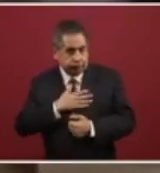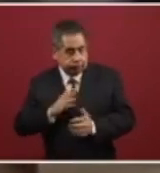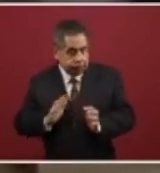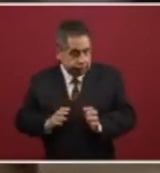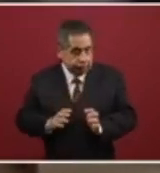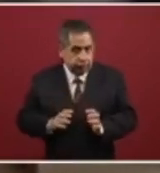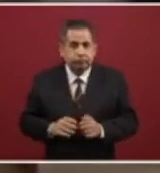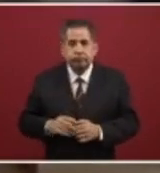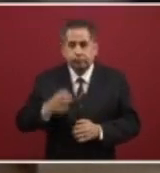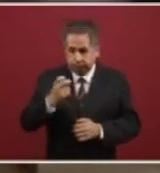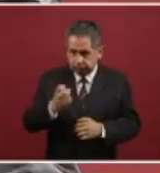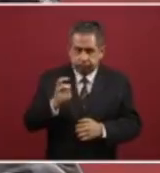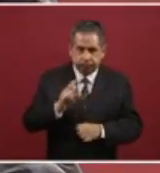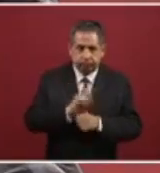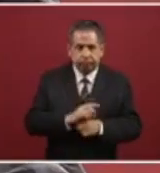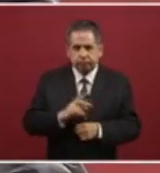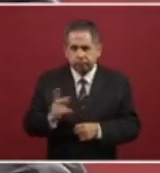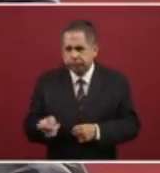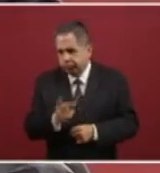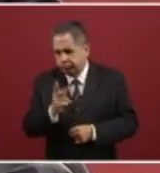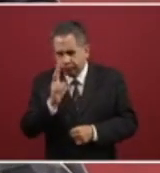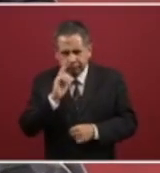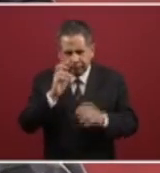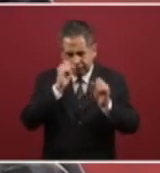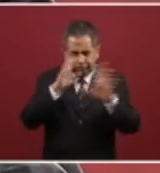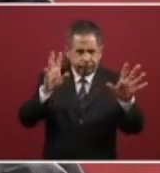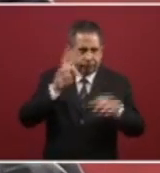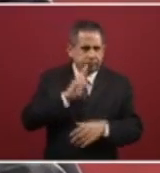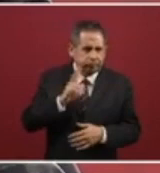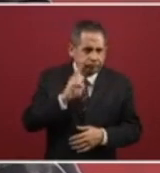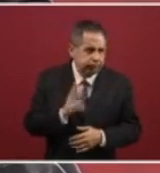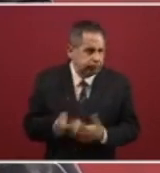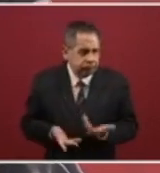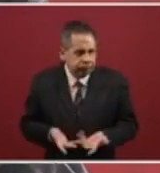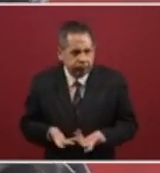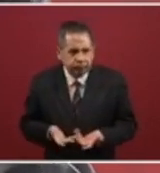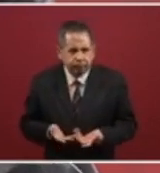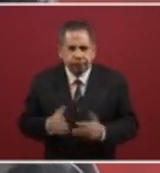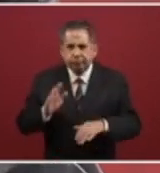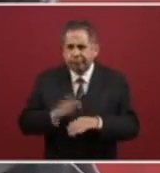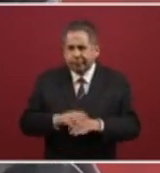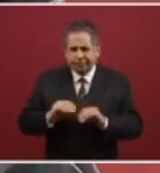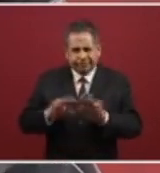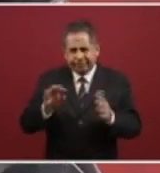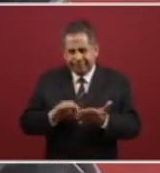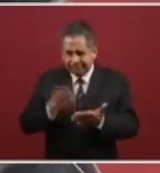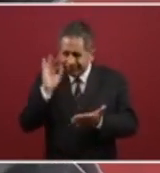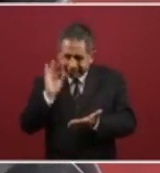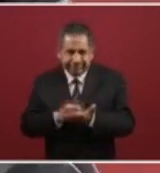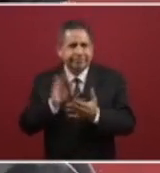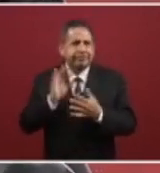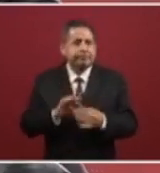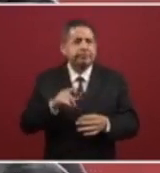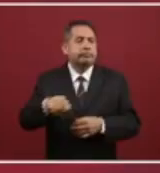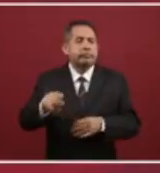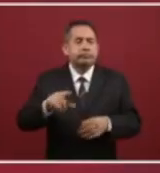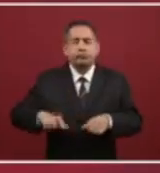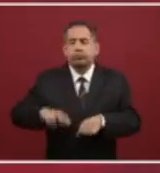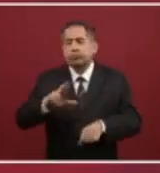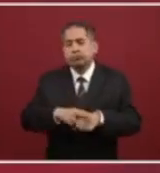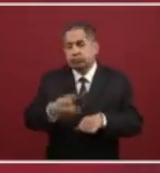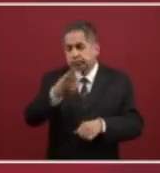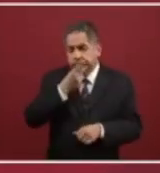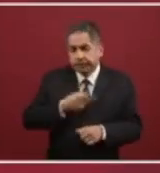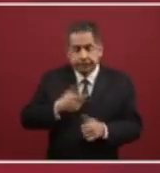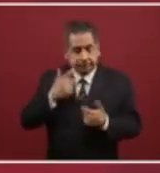que ese día poder tener una noción, una precisión por parte de los señores gobernadores de